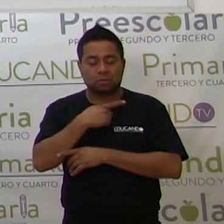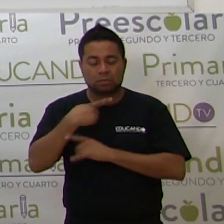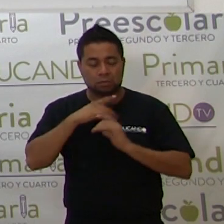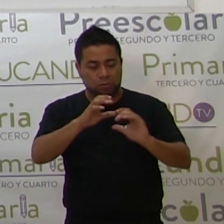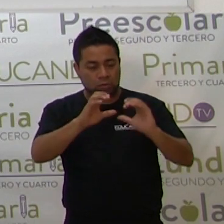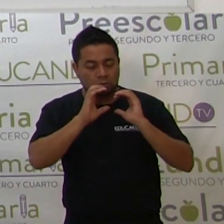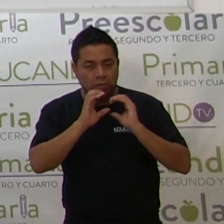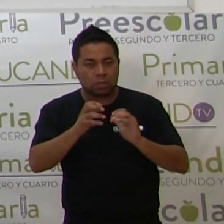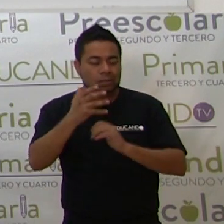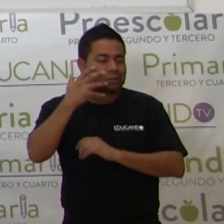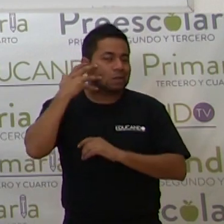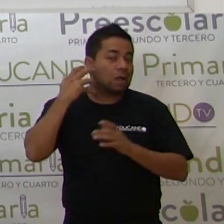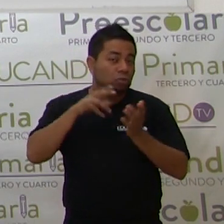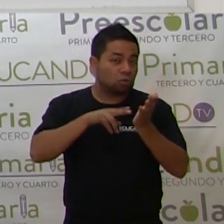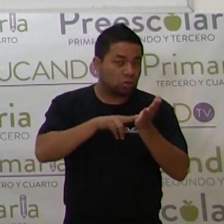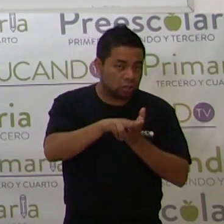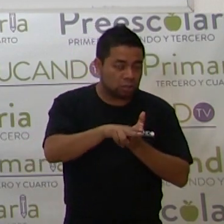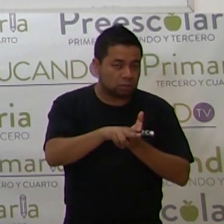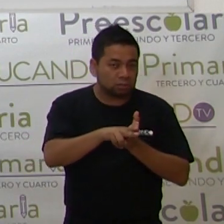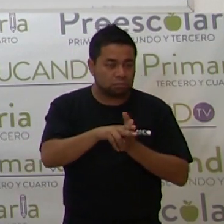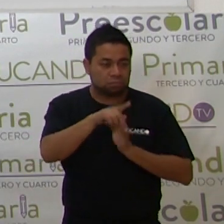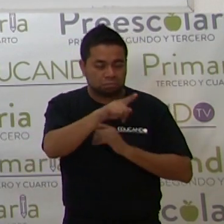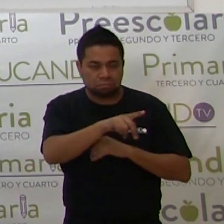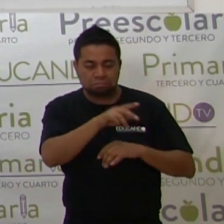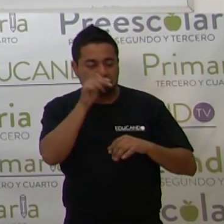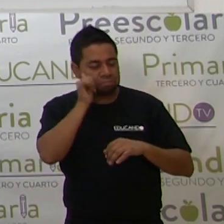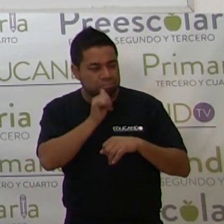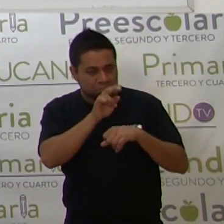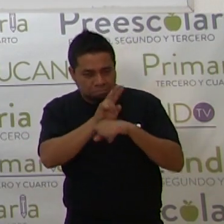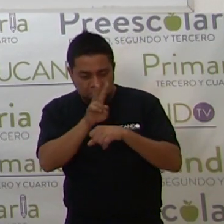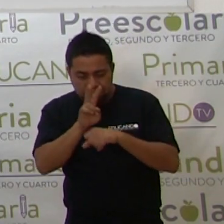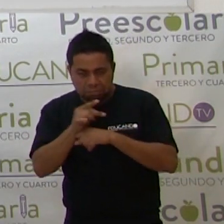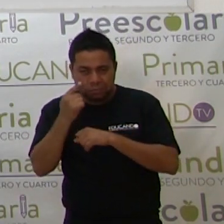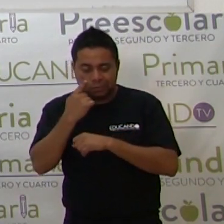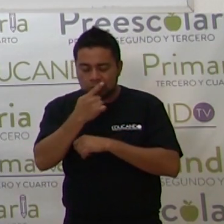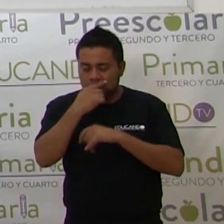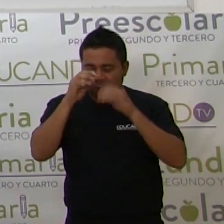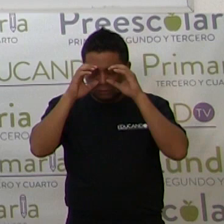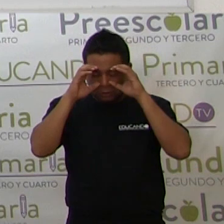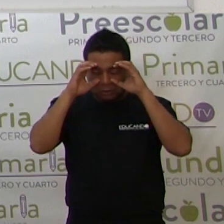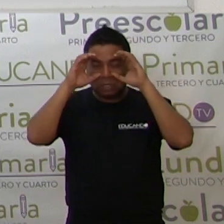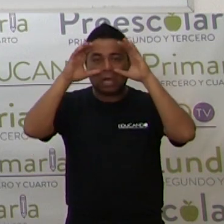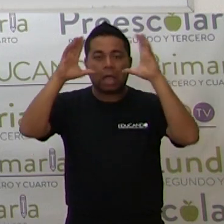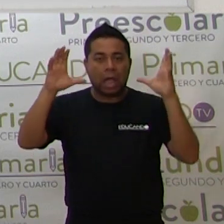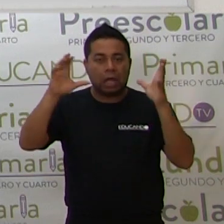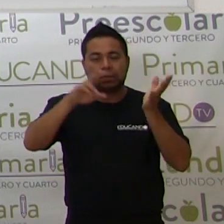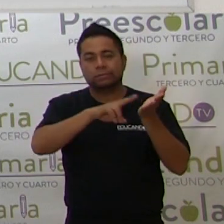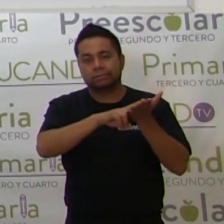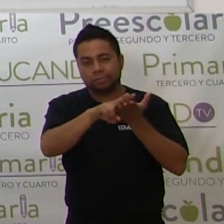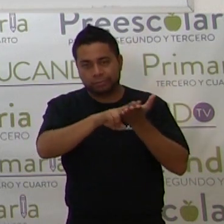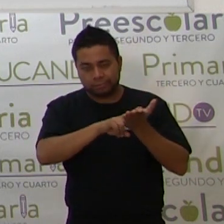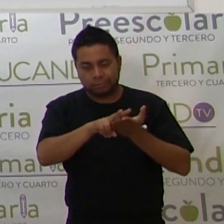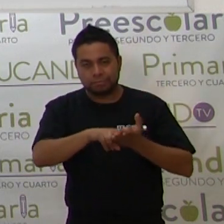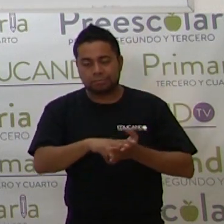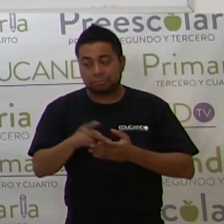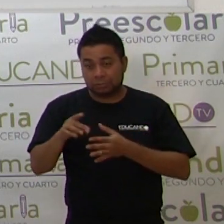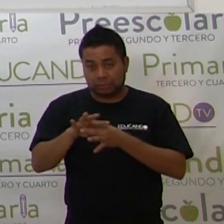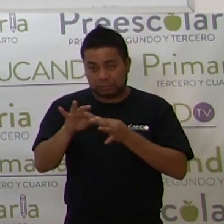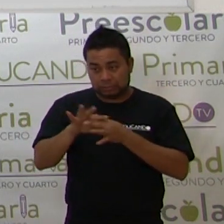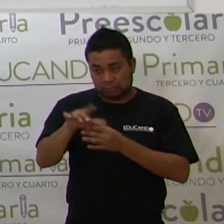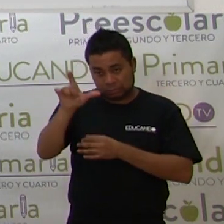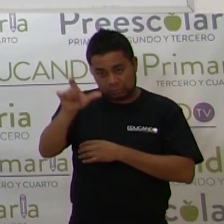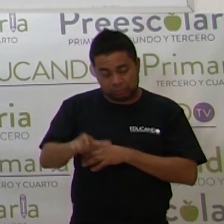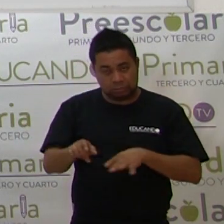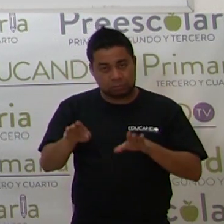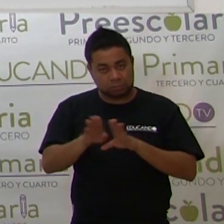del gato negro, ¿bien? Que los vigilaba con los ojos grandes y verdes que tenía. Nos describe